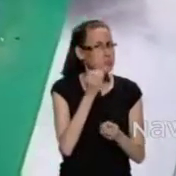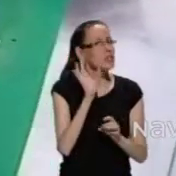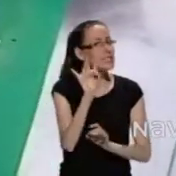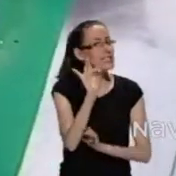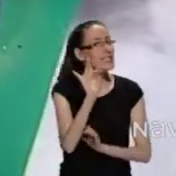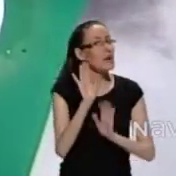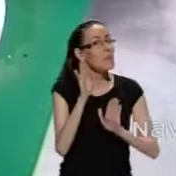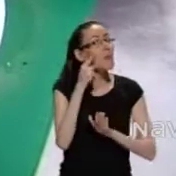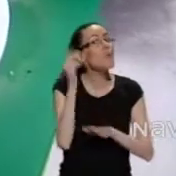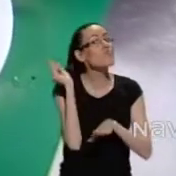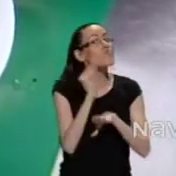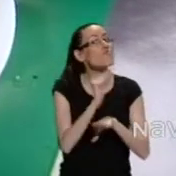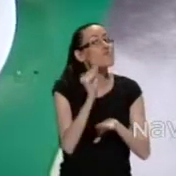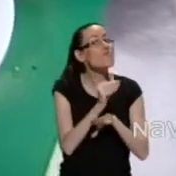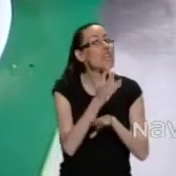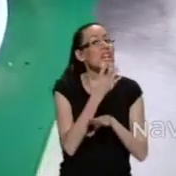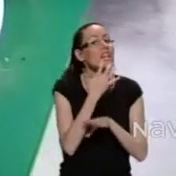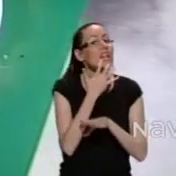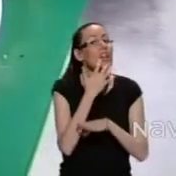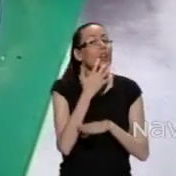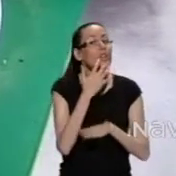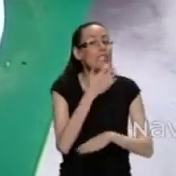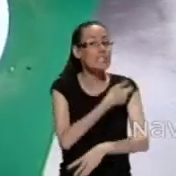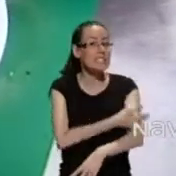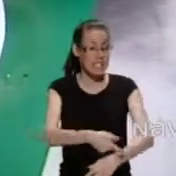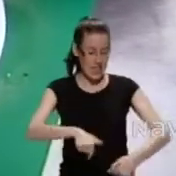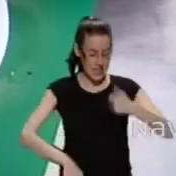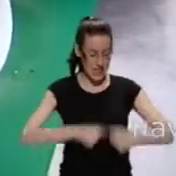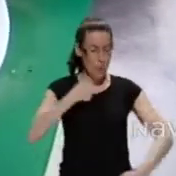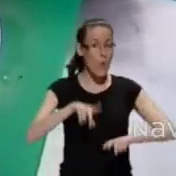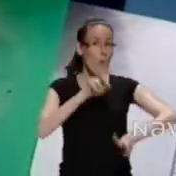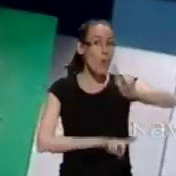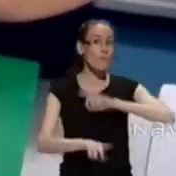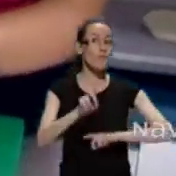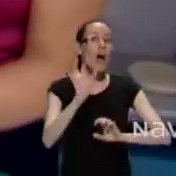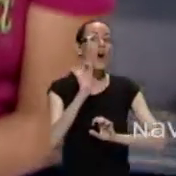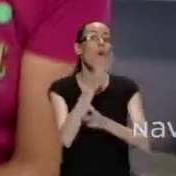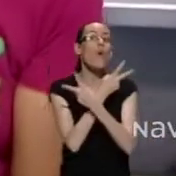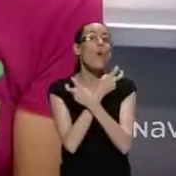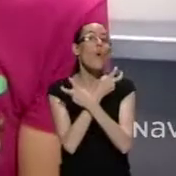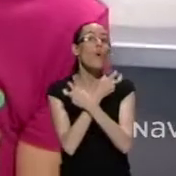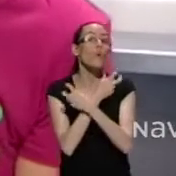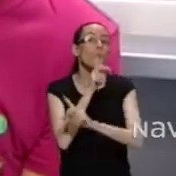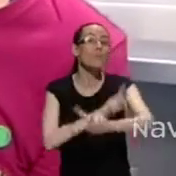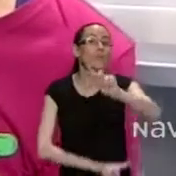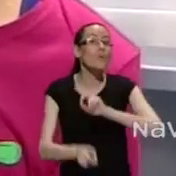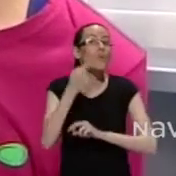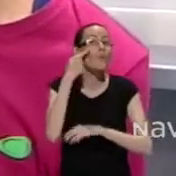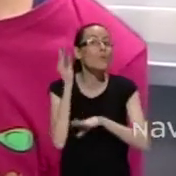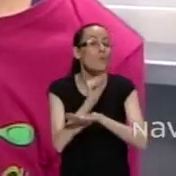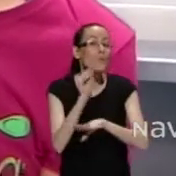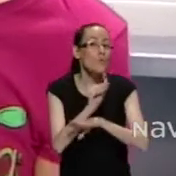cuidadín la gente que tiene problemas circulatorios o problemas de huesos. Porque el tomate también